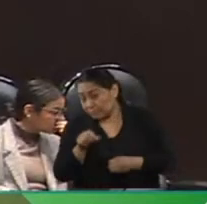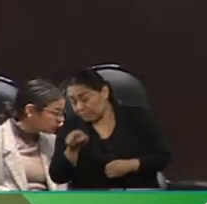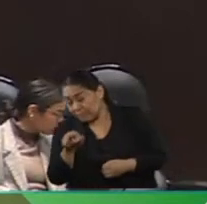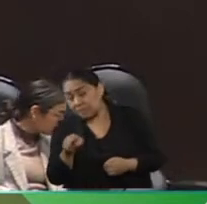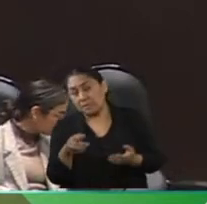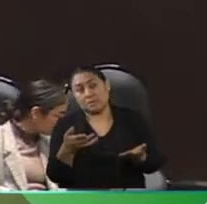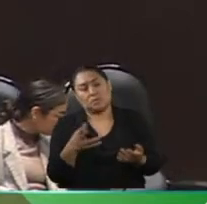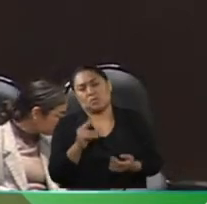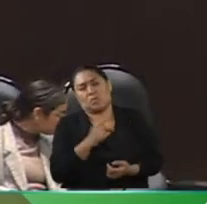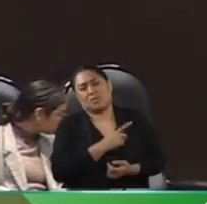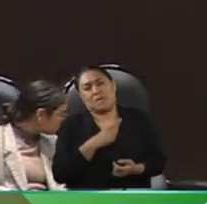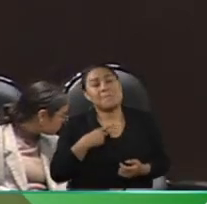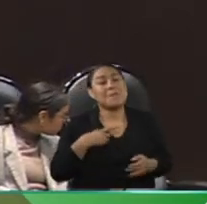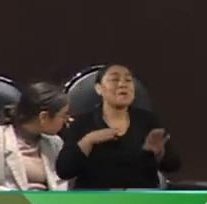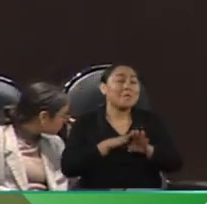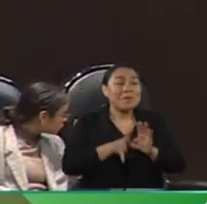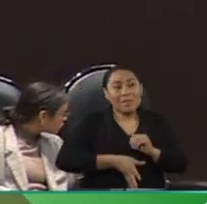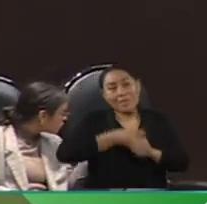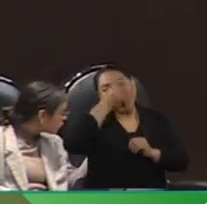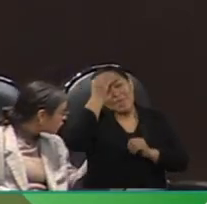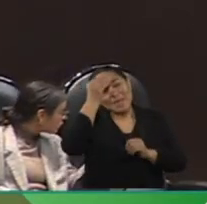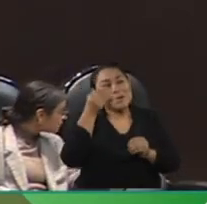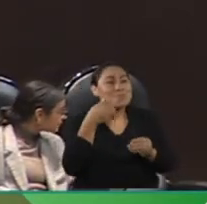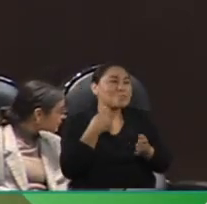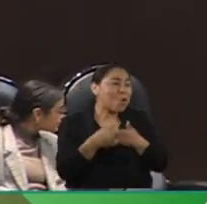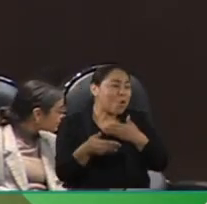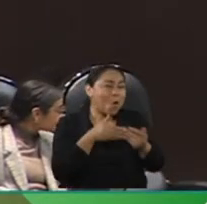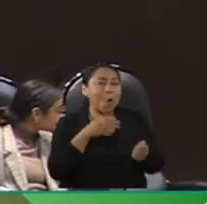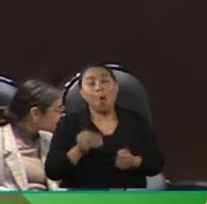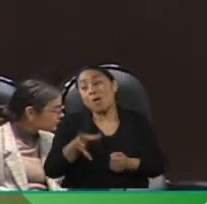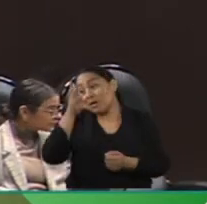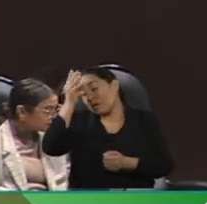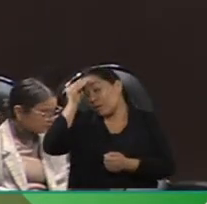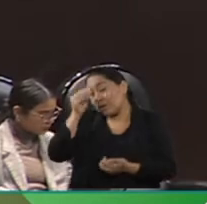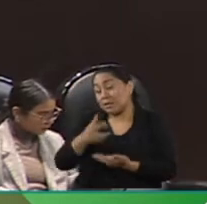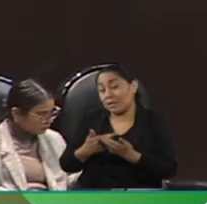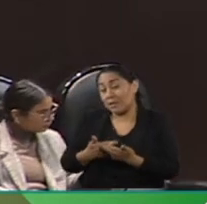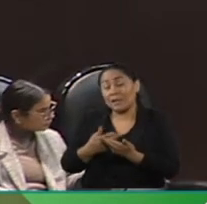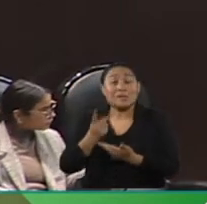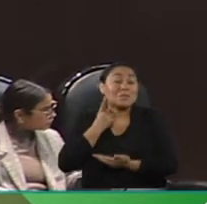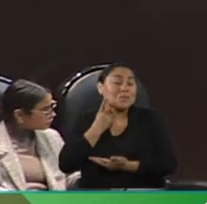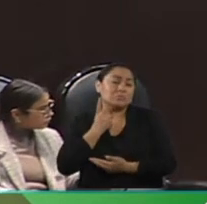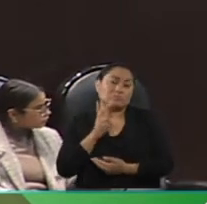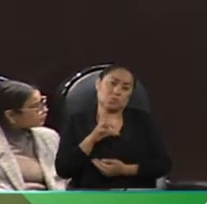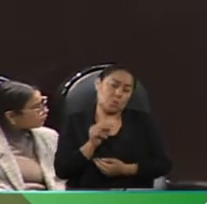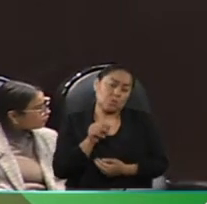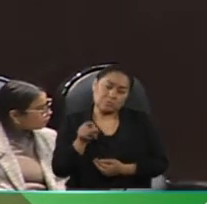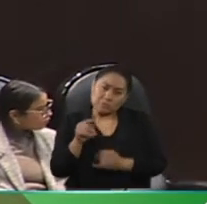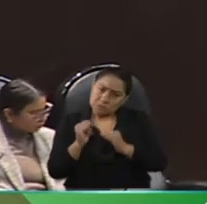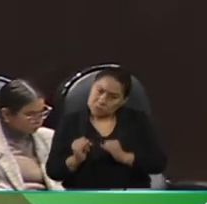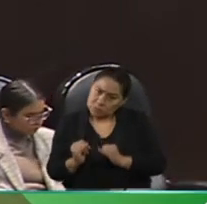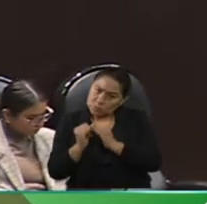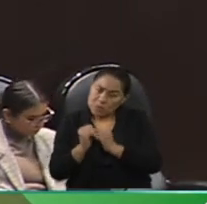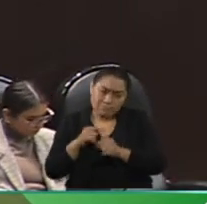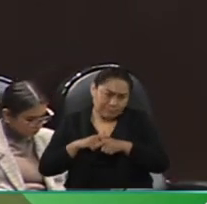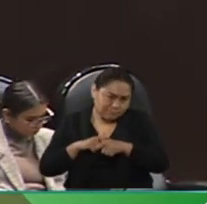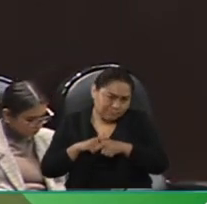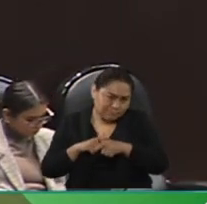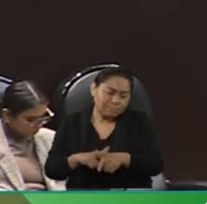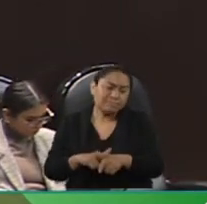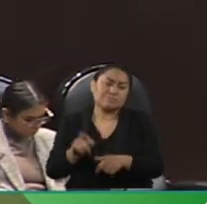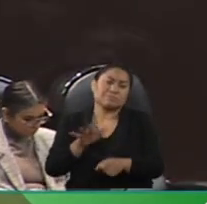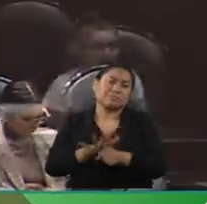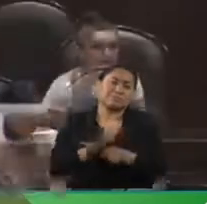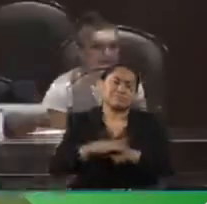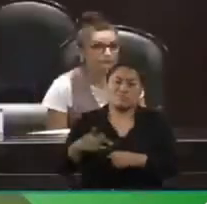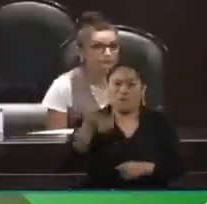reflejo de modas o de mayorías pasajeras sino Una institución sólida Que responda al conocimiento y la